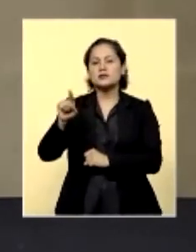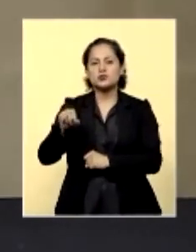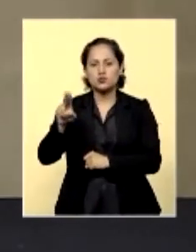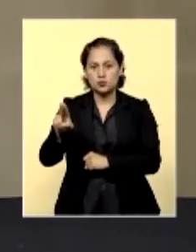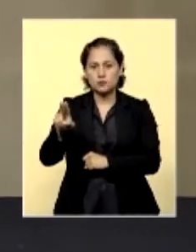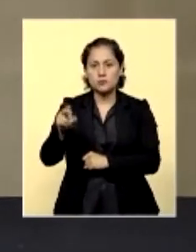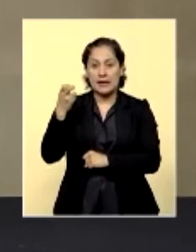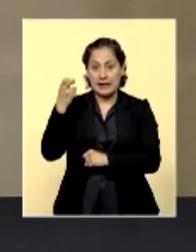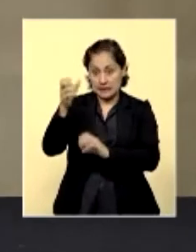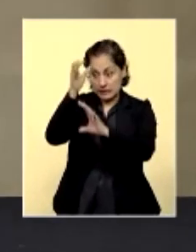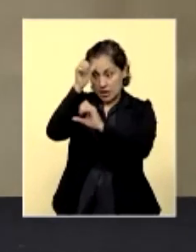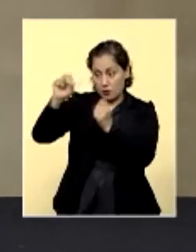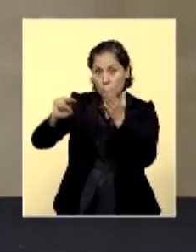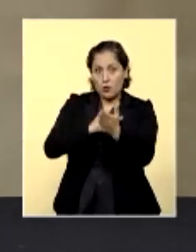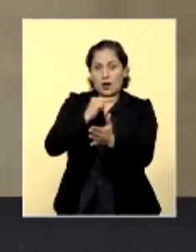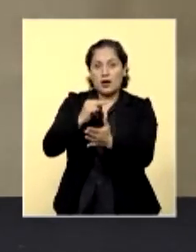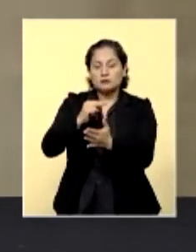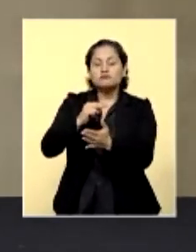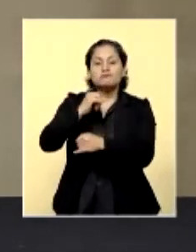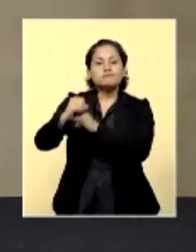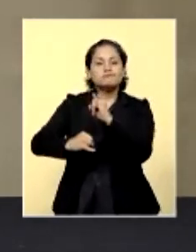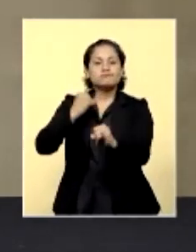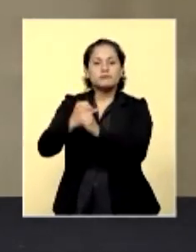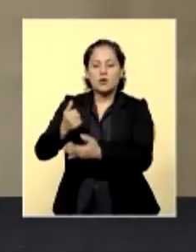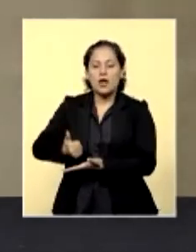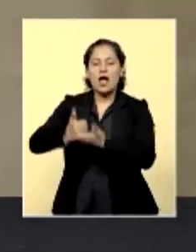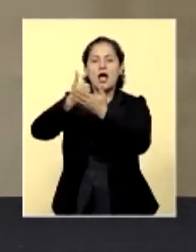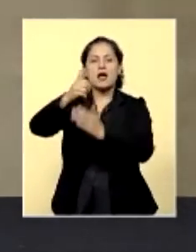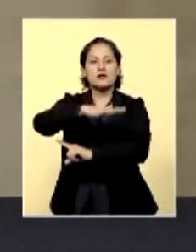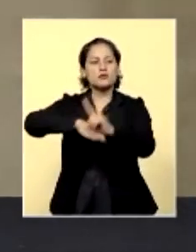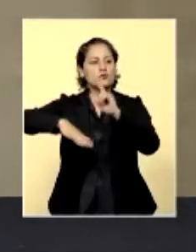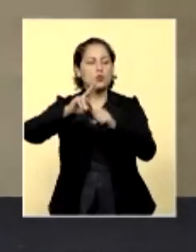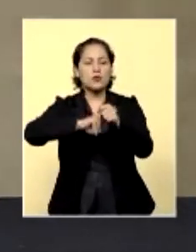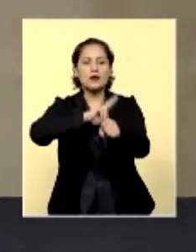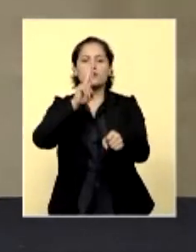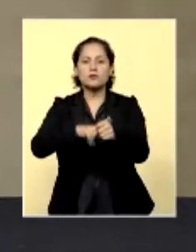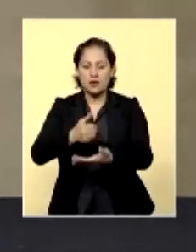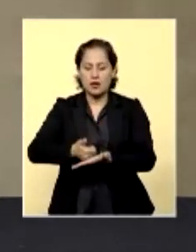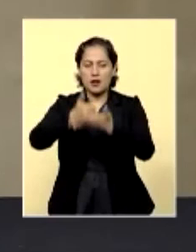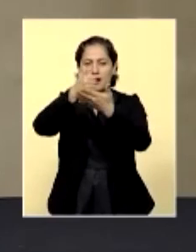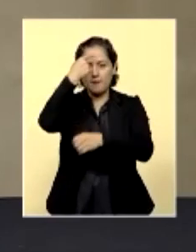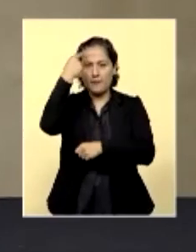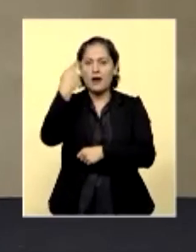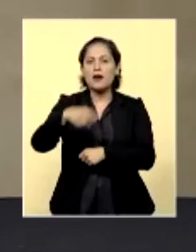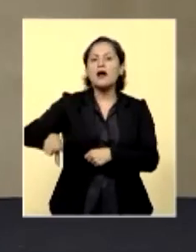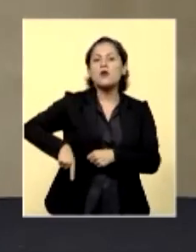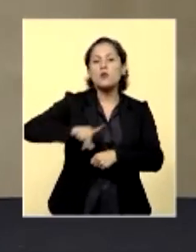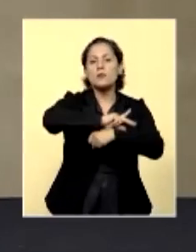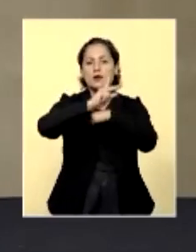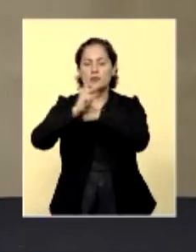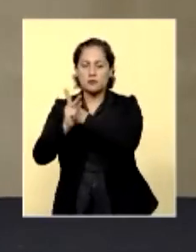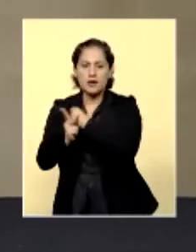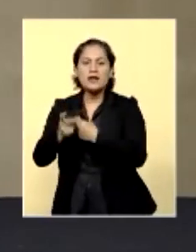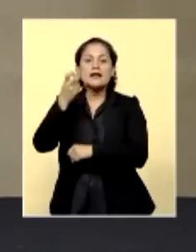este tratado convierte al medio ambiente en un bien indisponible para el Estado, lo que permite a los jueces ampliar